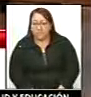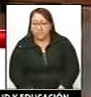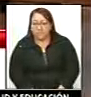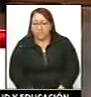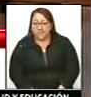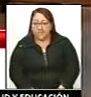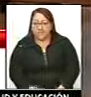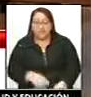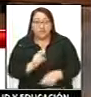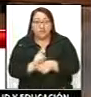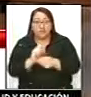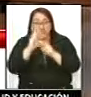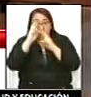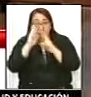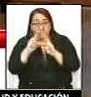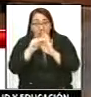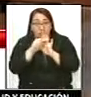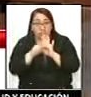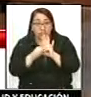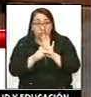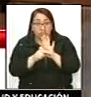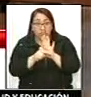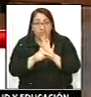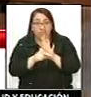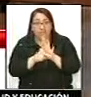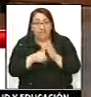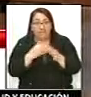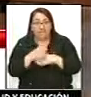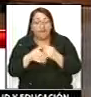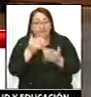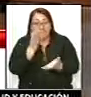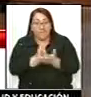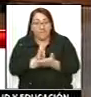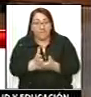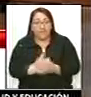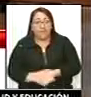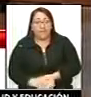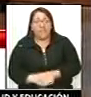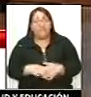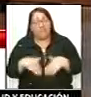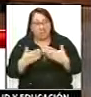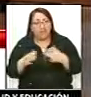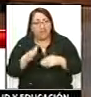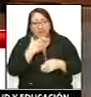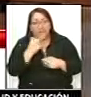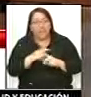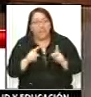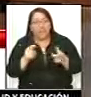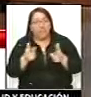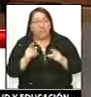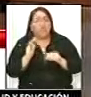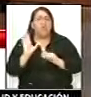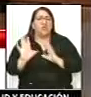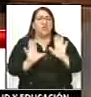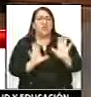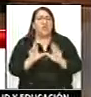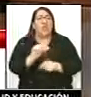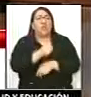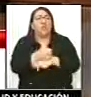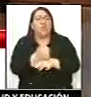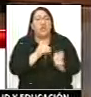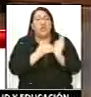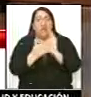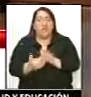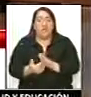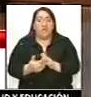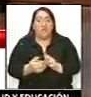si enseñamos a respetar normas y límites a través de la disciplina, podemos lograr cosas. Pero cuando se limita la autoridad